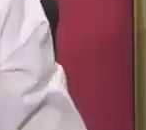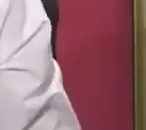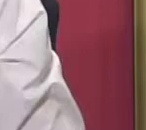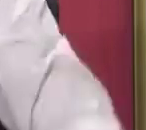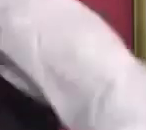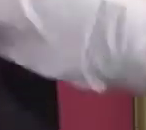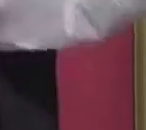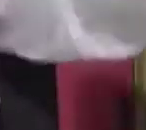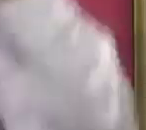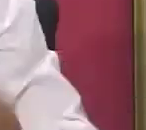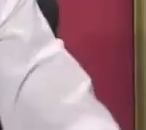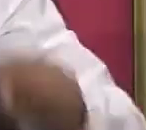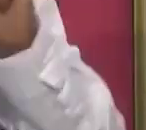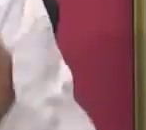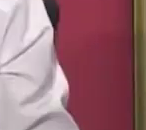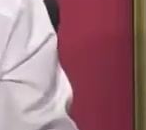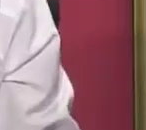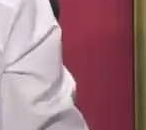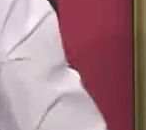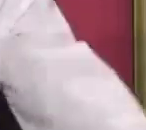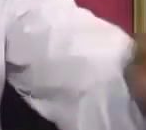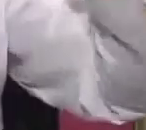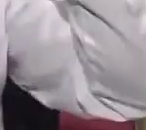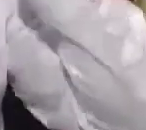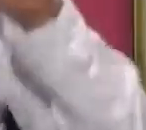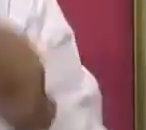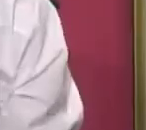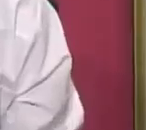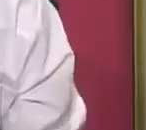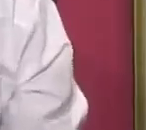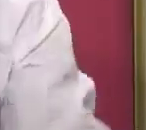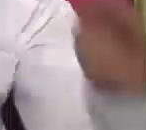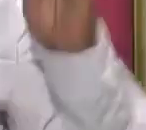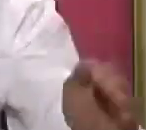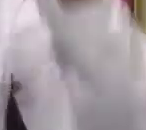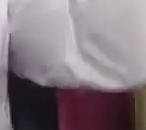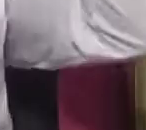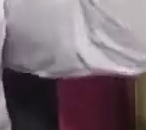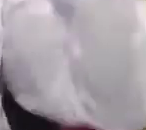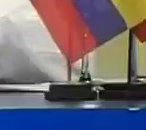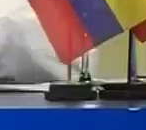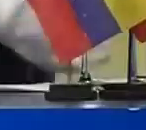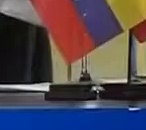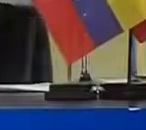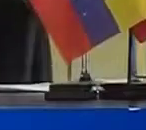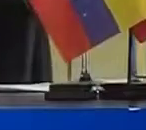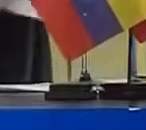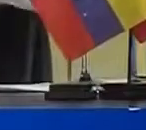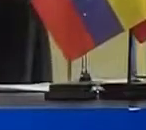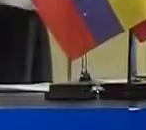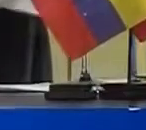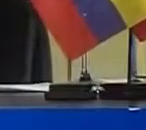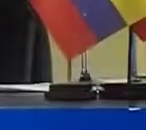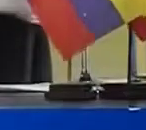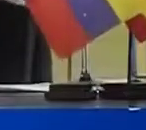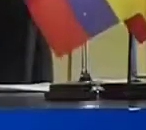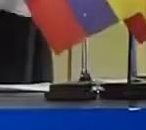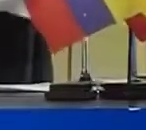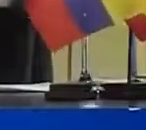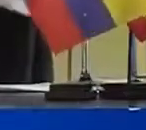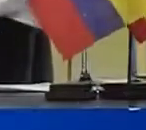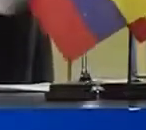la alabanza, está llegando el poder de Dios a través de estos matutinos. Yeah. Claro que se espanta. Venga. Y seguirá